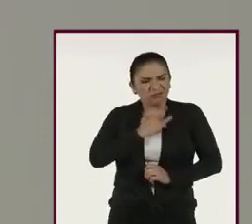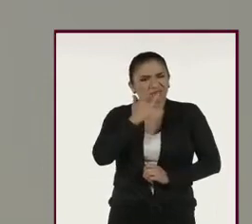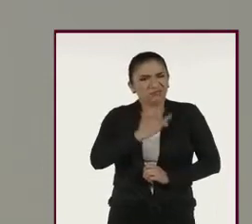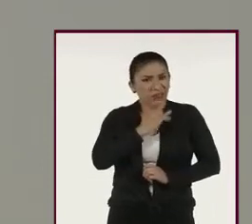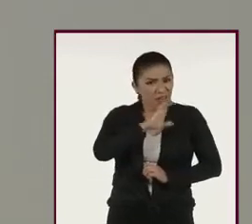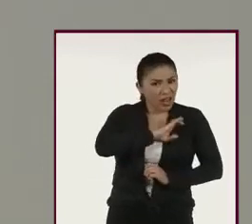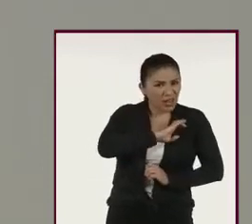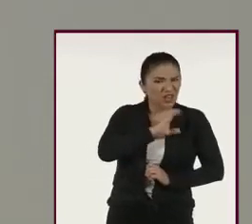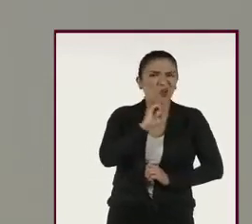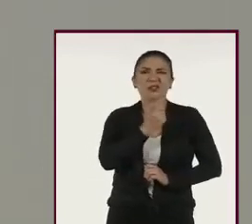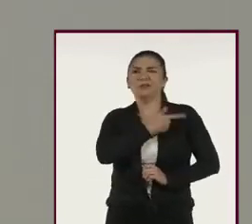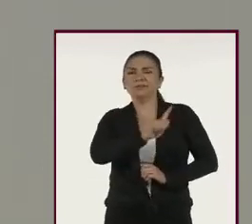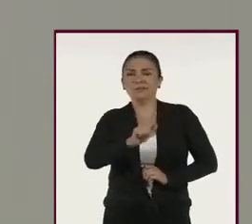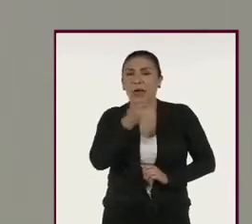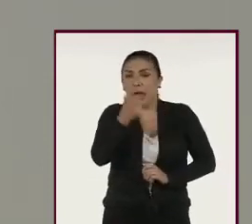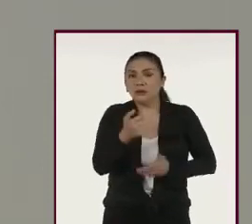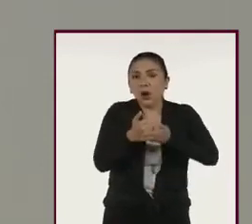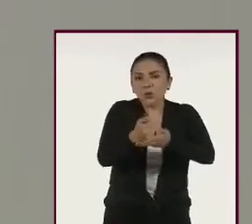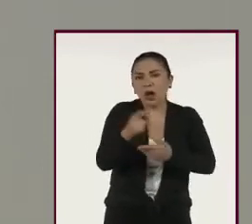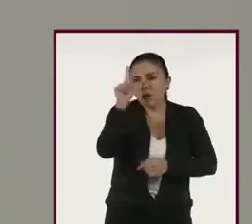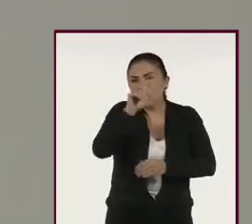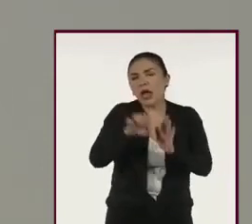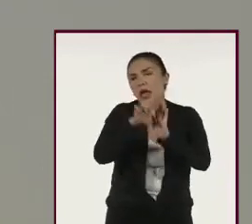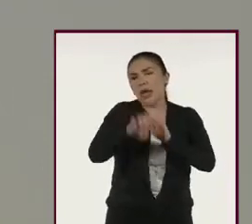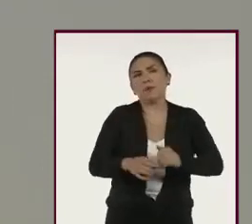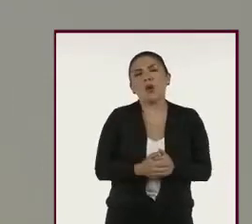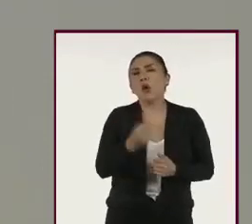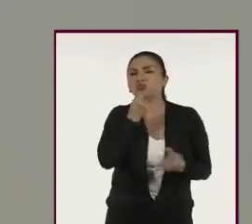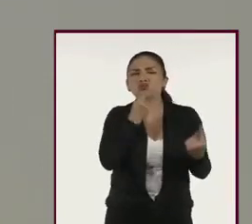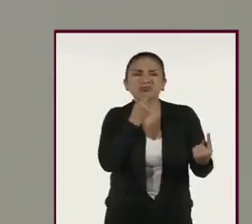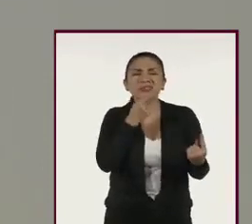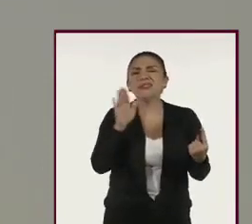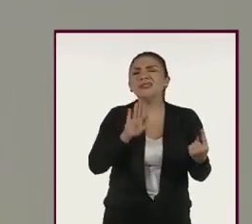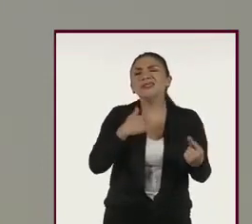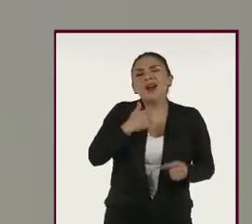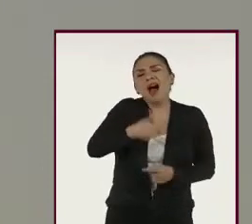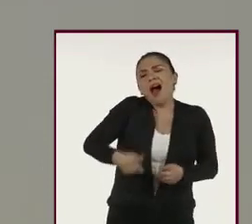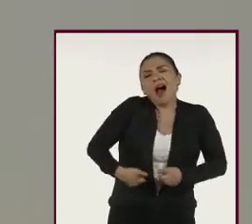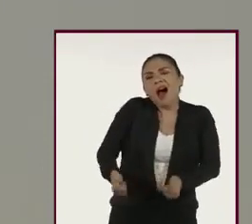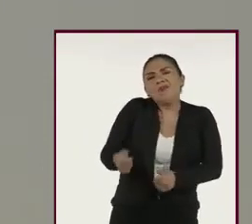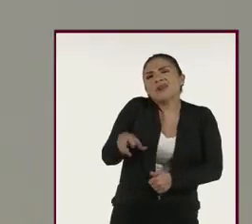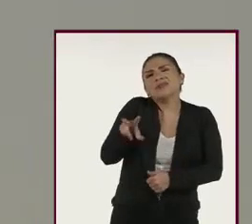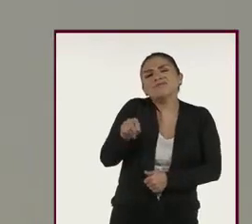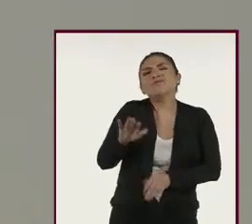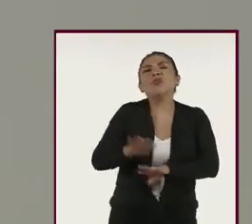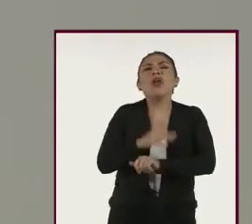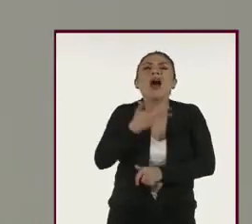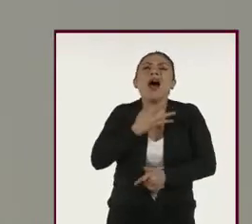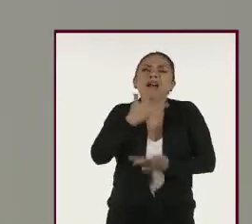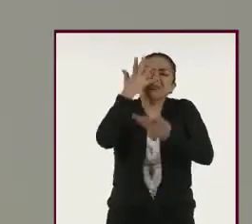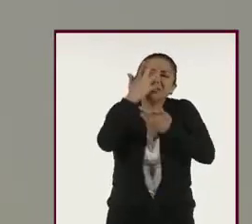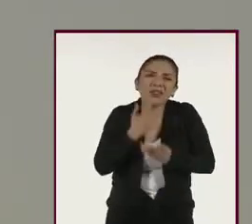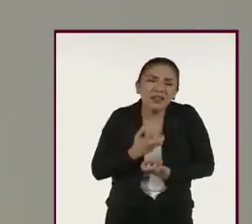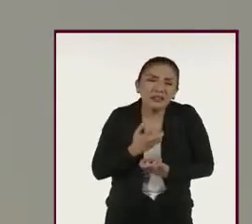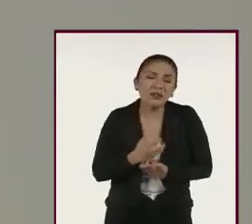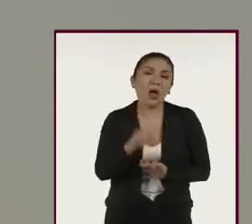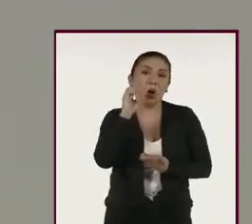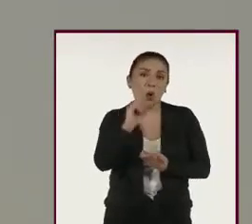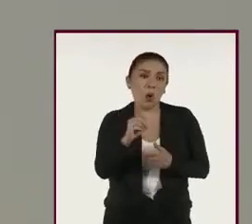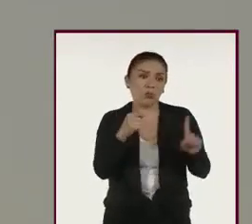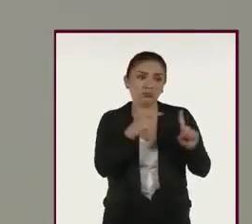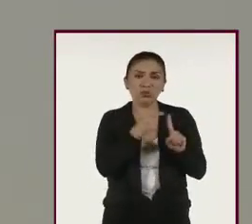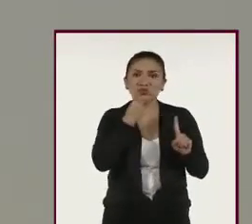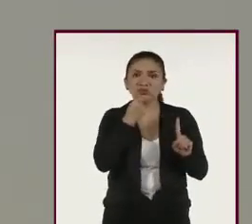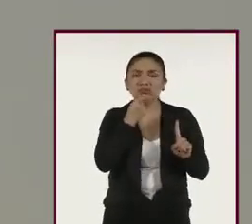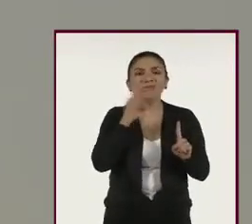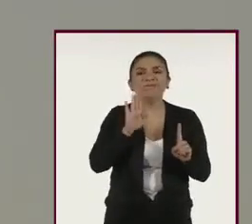va a orientar muchísimo a si es, por ejemplo, un niño que no tiene apetito, no come porque está en un cuadro depresivo, o si es un niño que